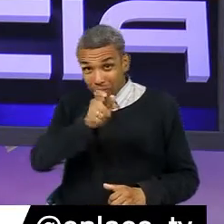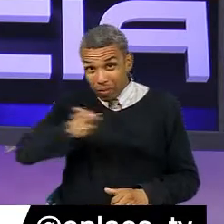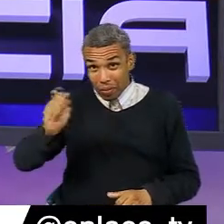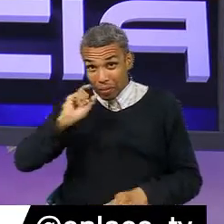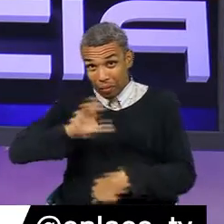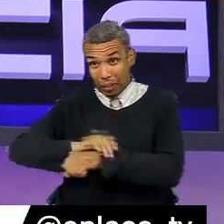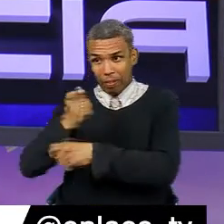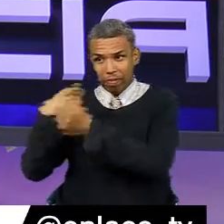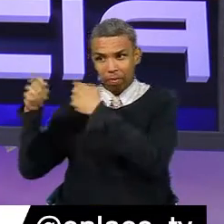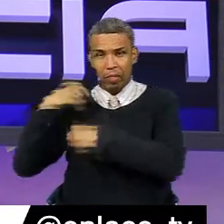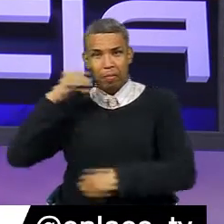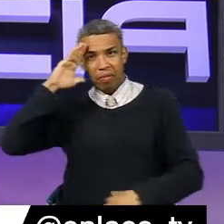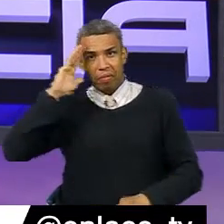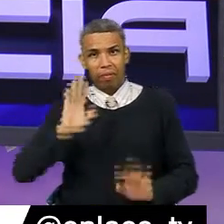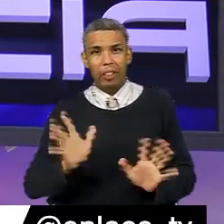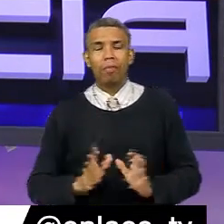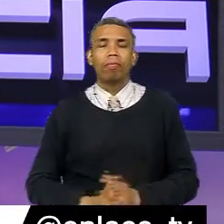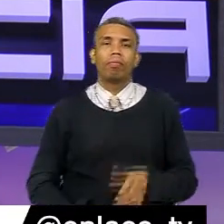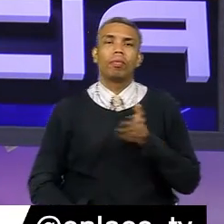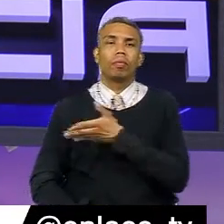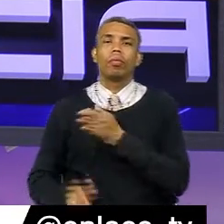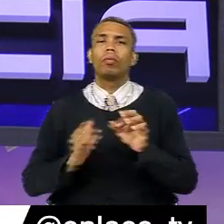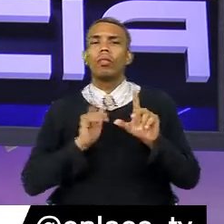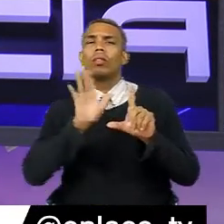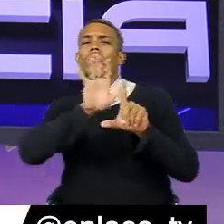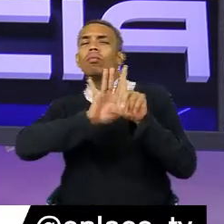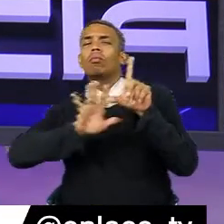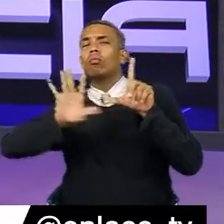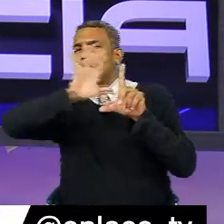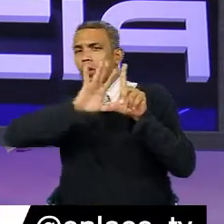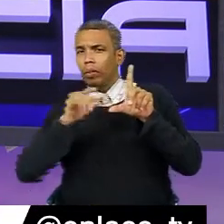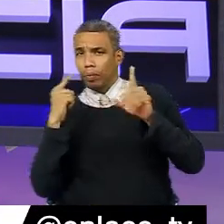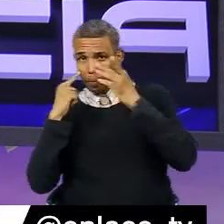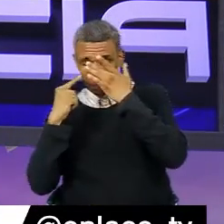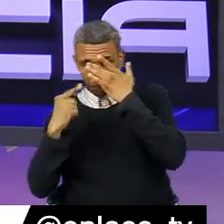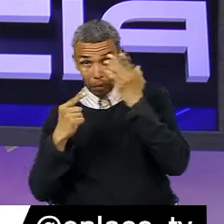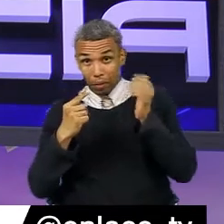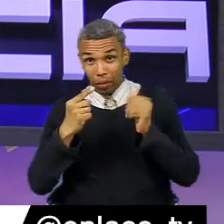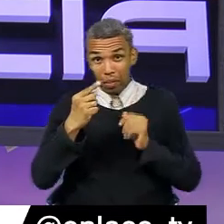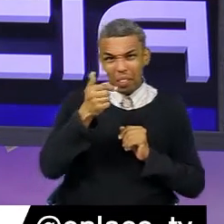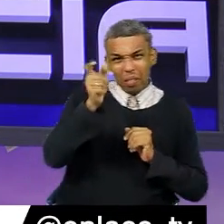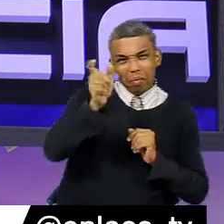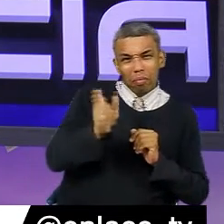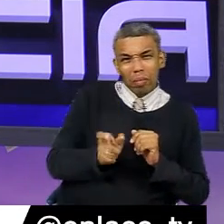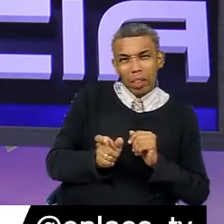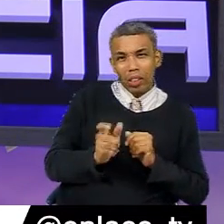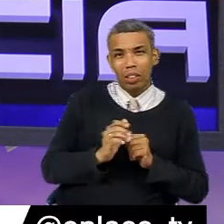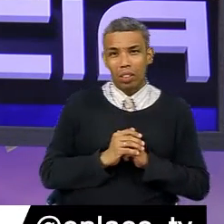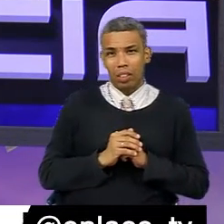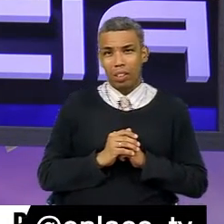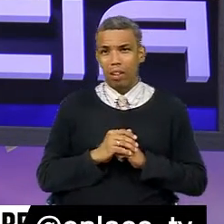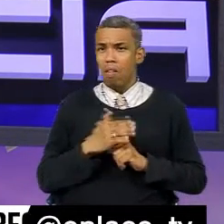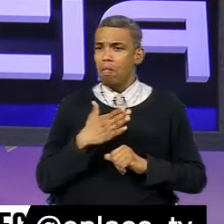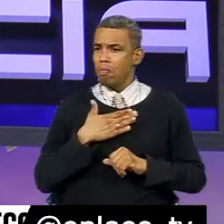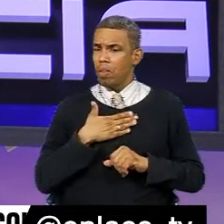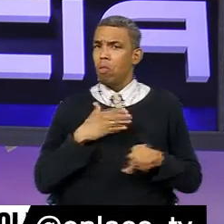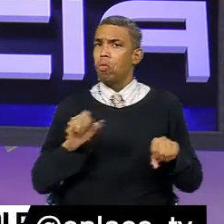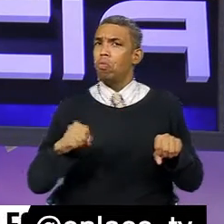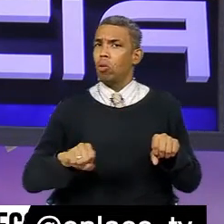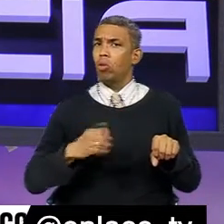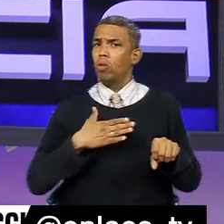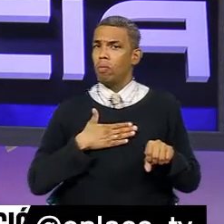Y en registro de video quedó grabado la forma en como una persona la emprende a golpes contra su motocicleta, la cual terminó